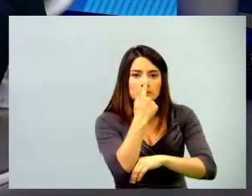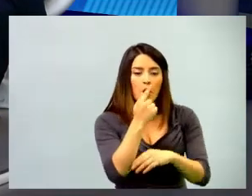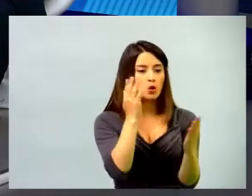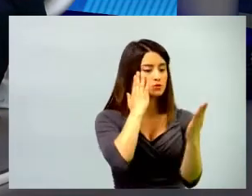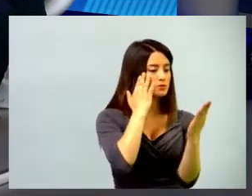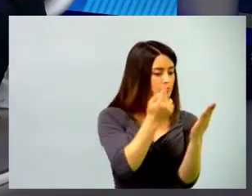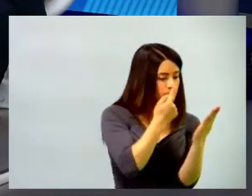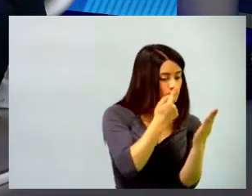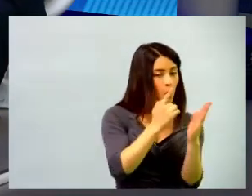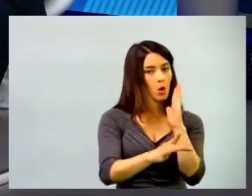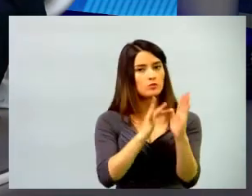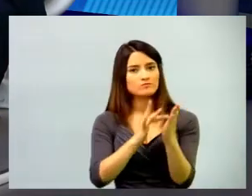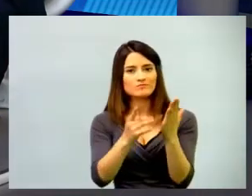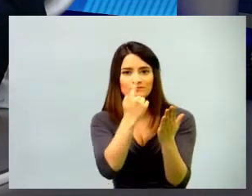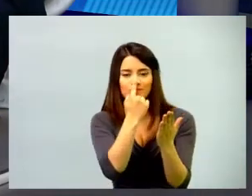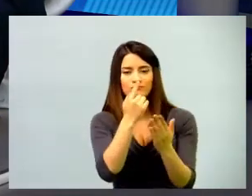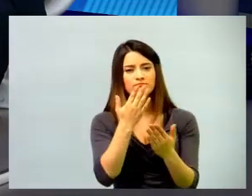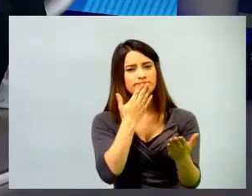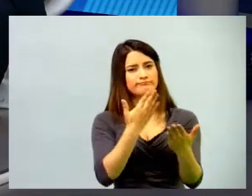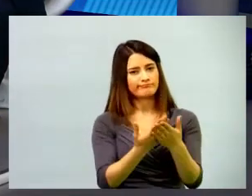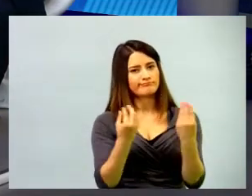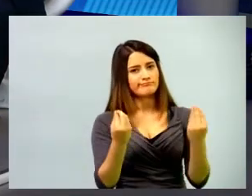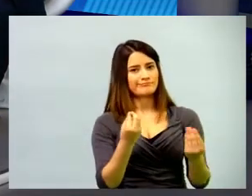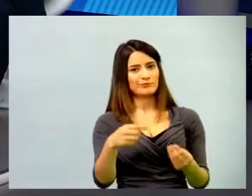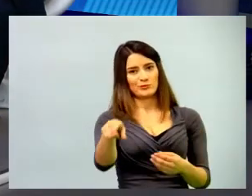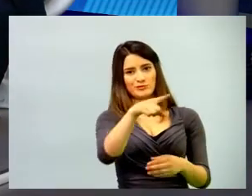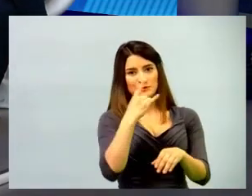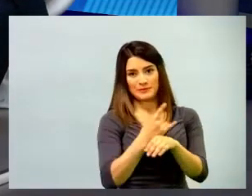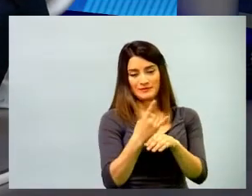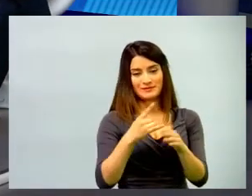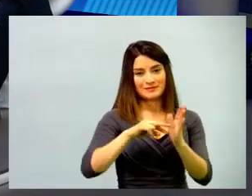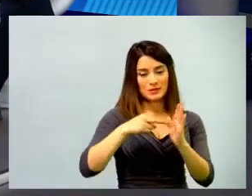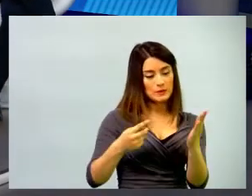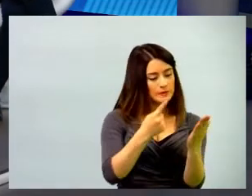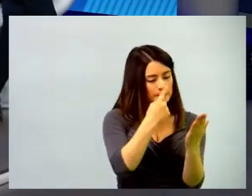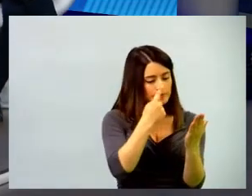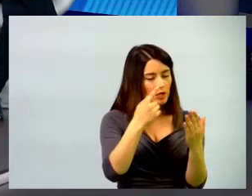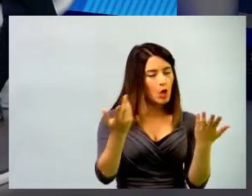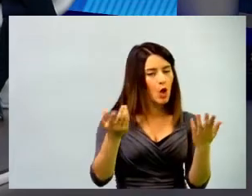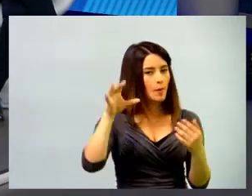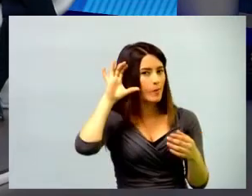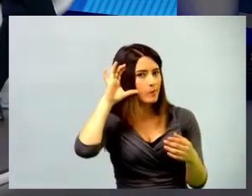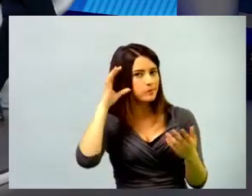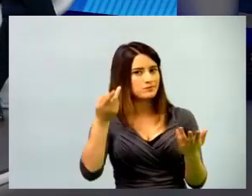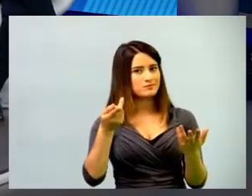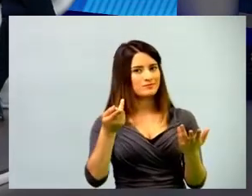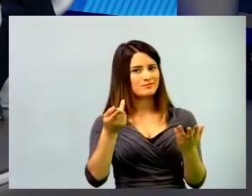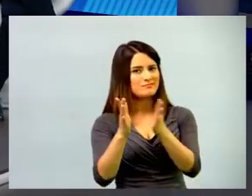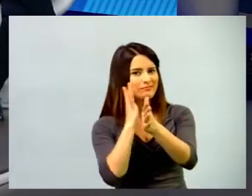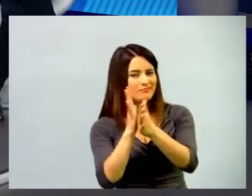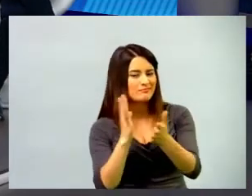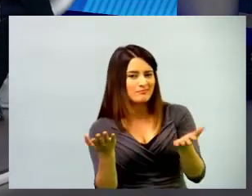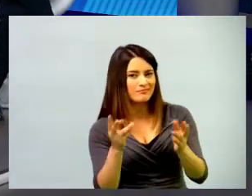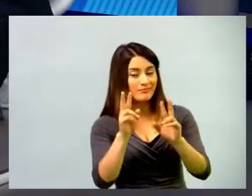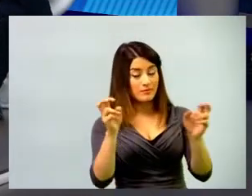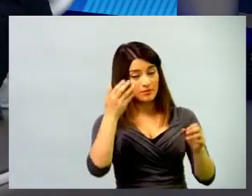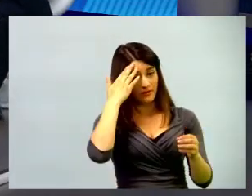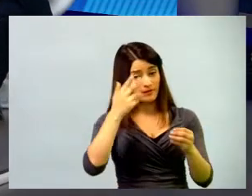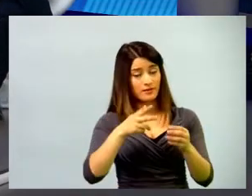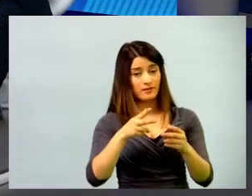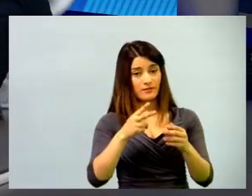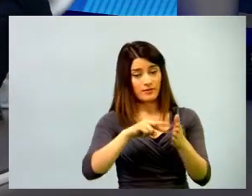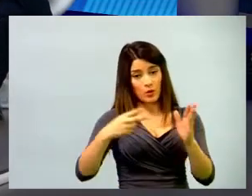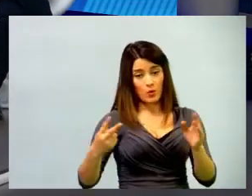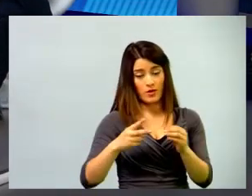esa tableta que tienen como herramienta significativa para potenciar el uso de esta herramienta para la